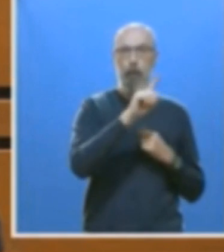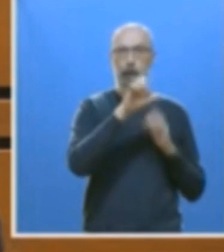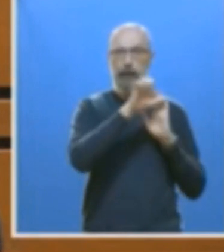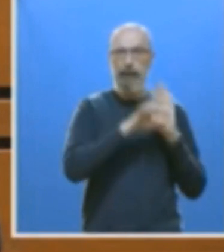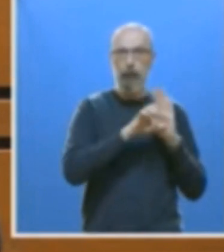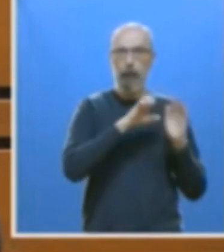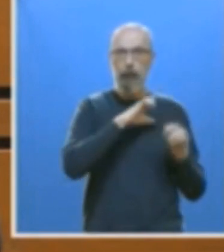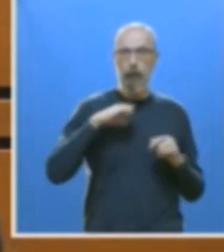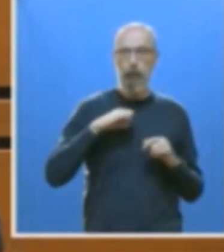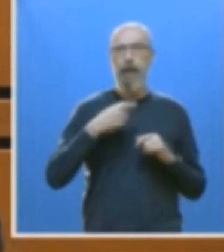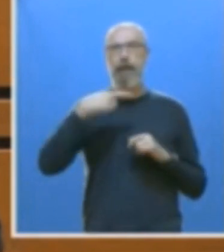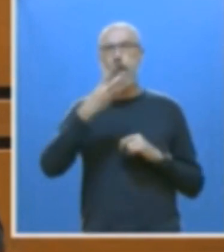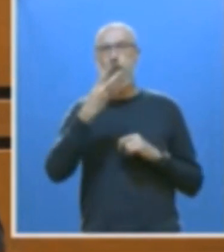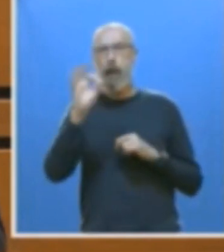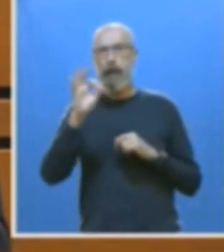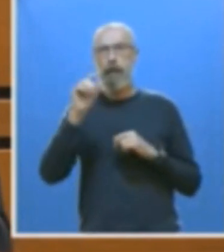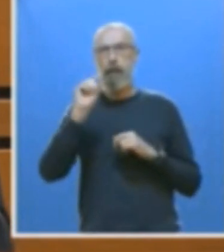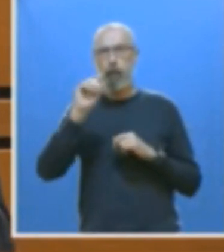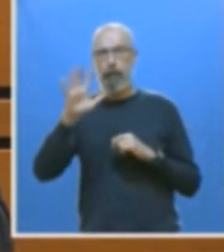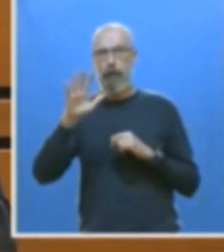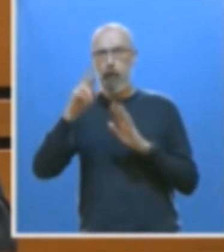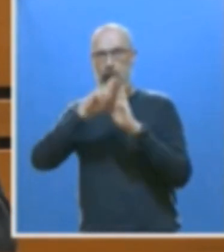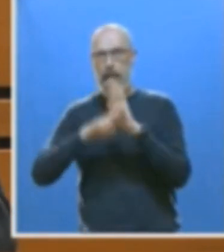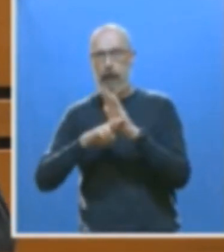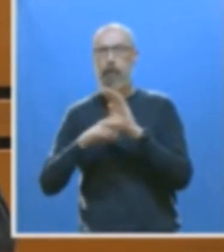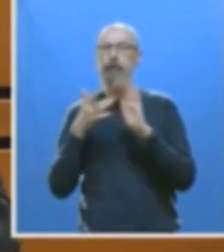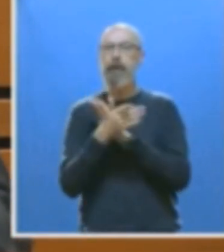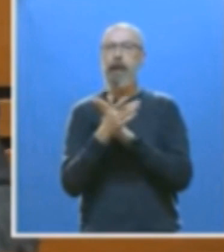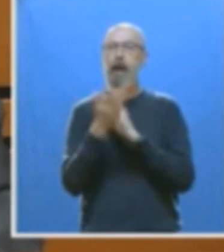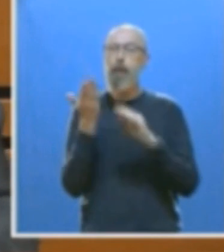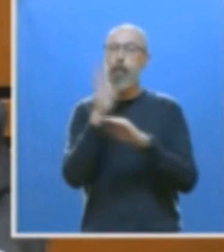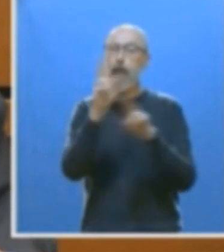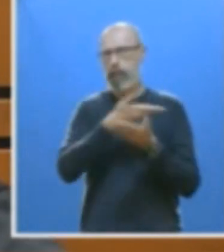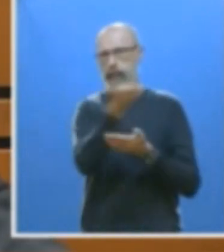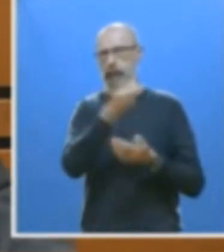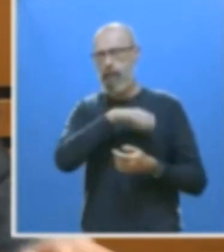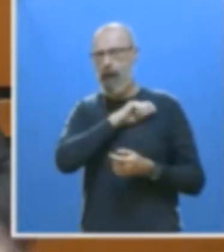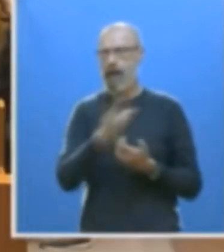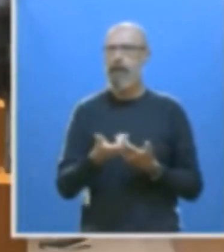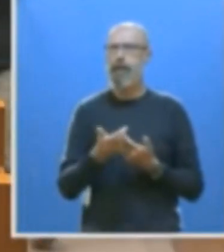140.5 del Reglamento, queda rechazada la moción de censura.